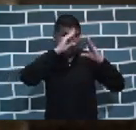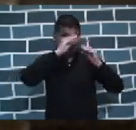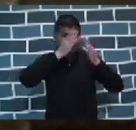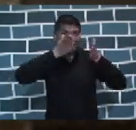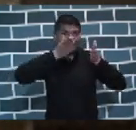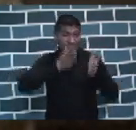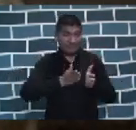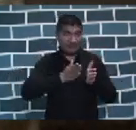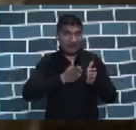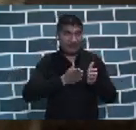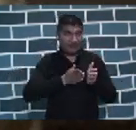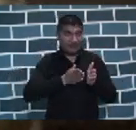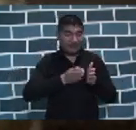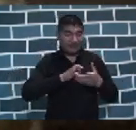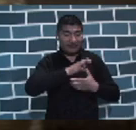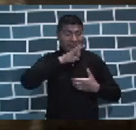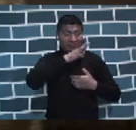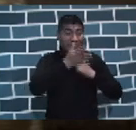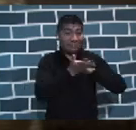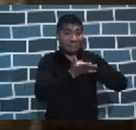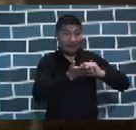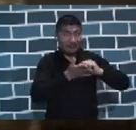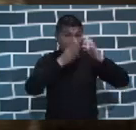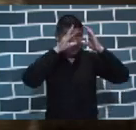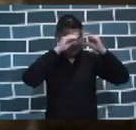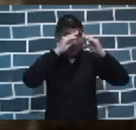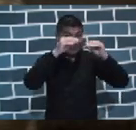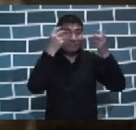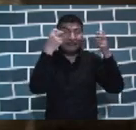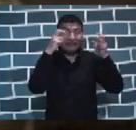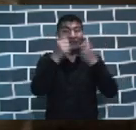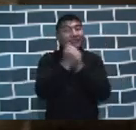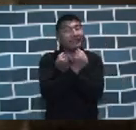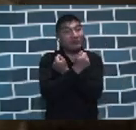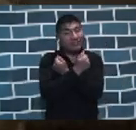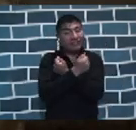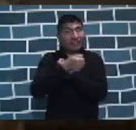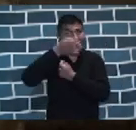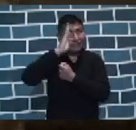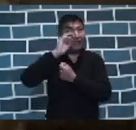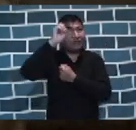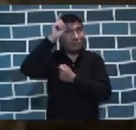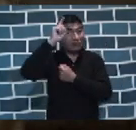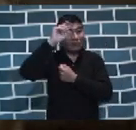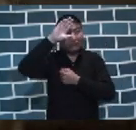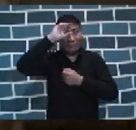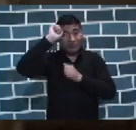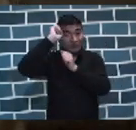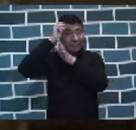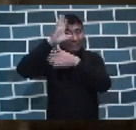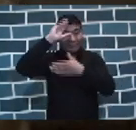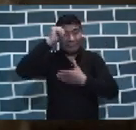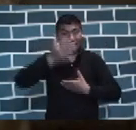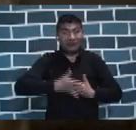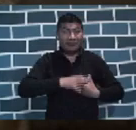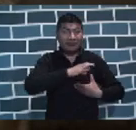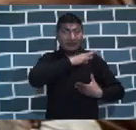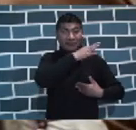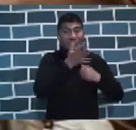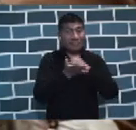espíritu santo y nos enseñe acerca de dios que es padre hijo y espíritu santo